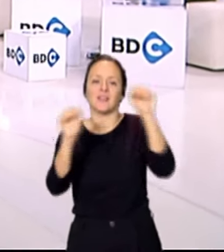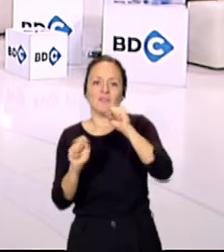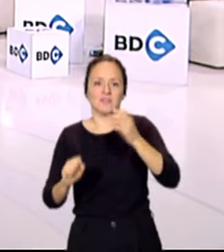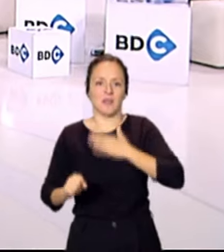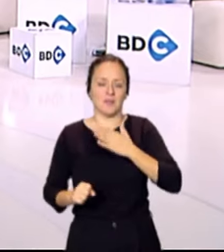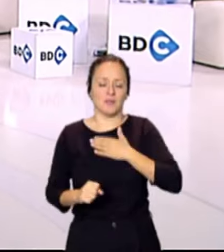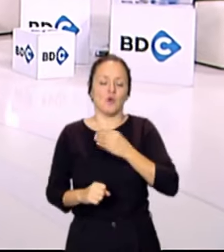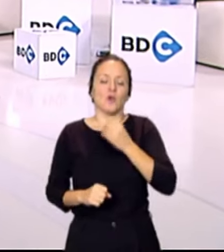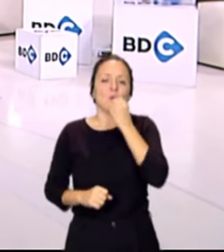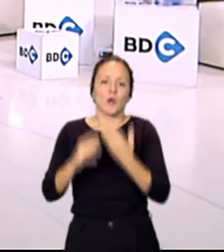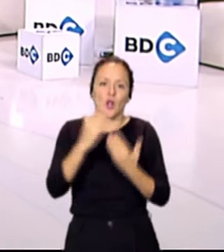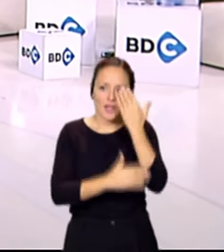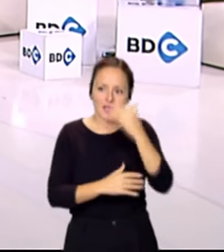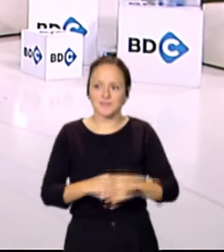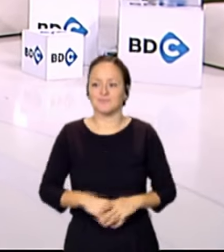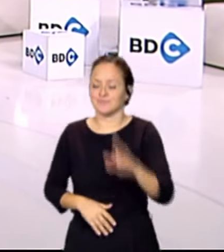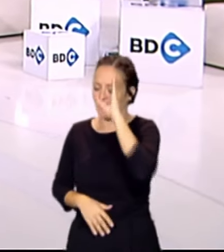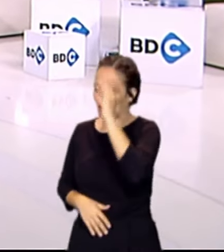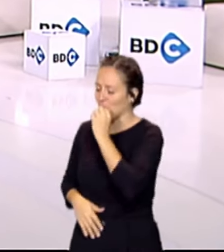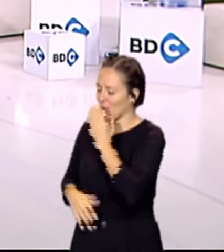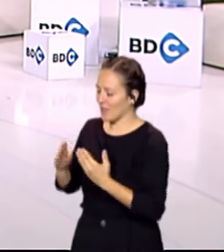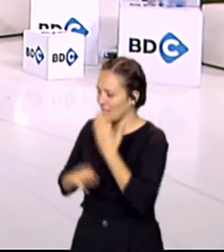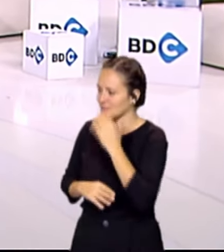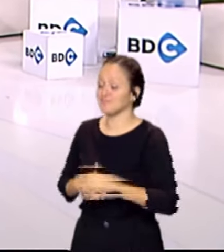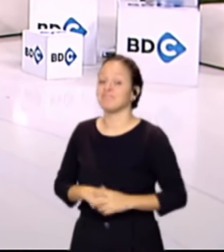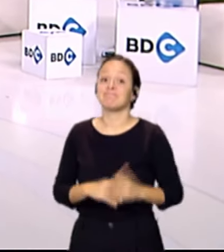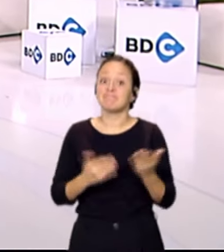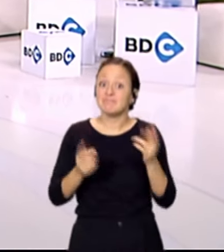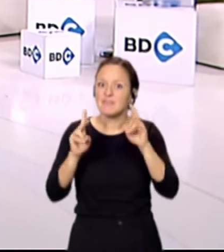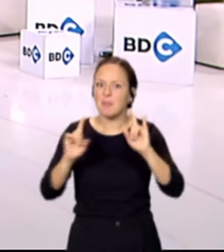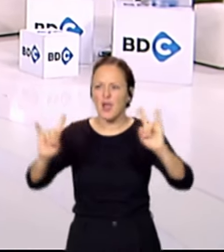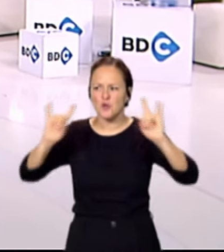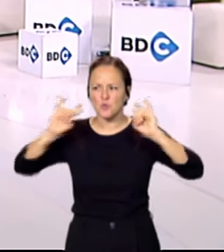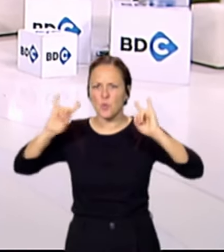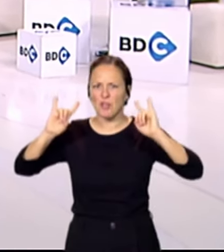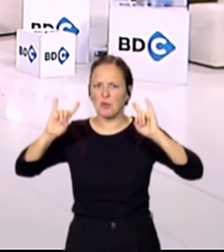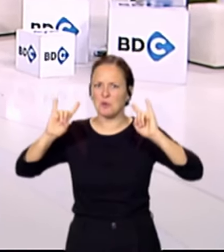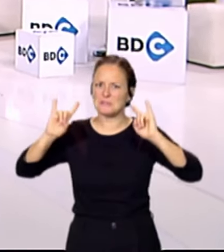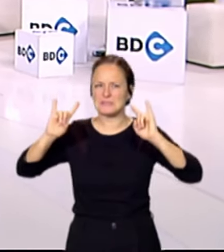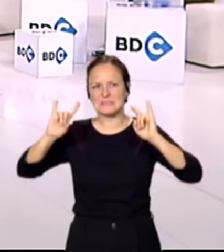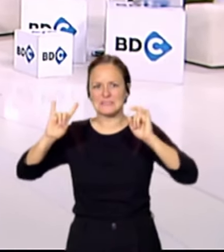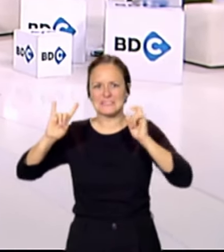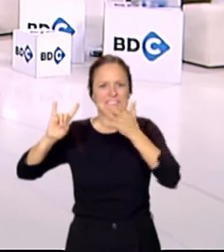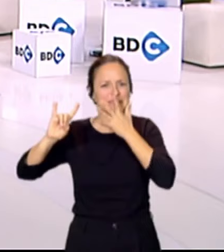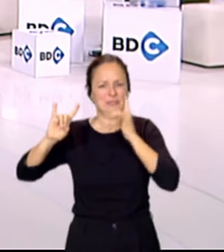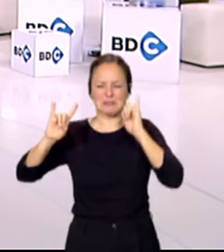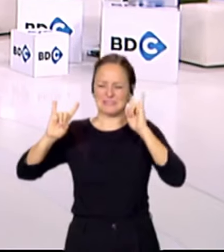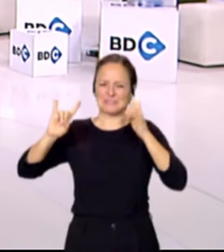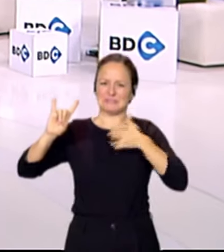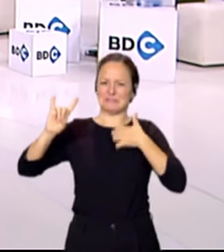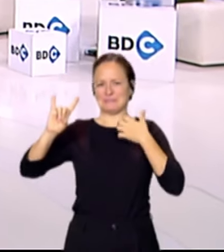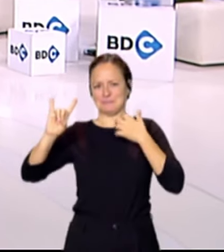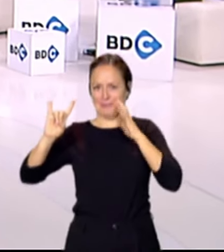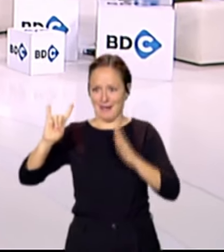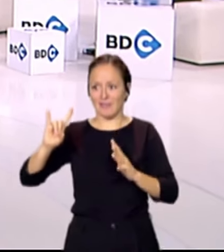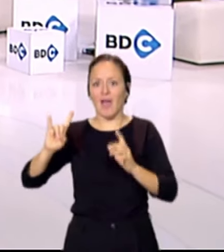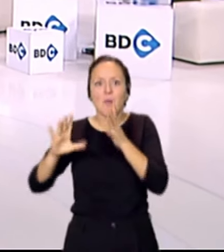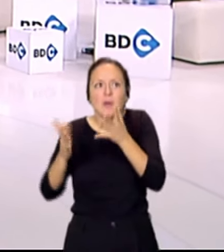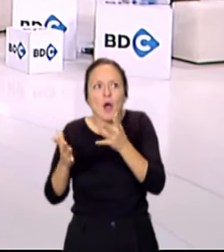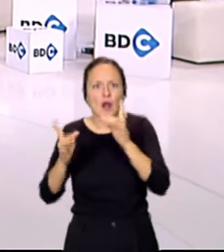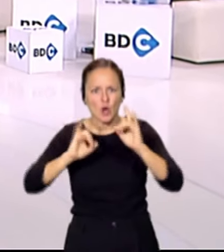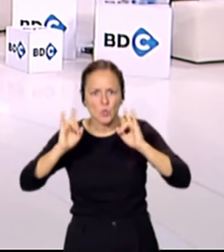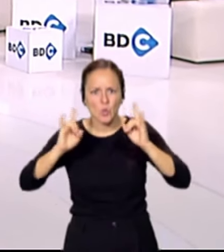días Hola Buenos días bueno ya el ruido la palabra ruido no resulta ya está una palabra molesta pero luchar contra él se ha puesto